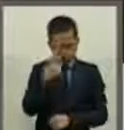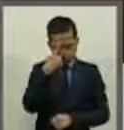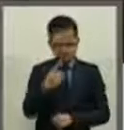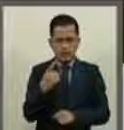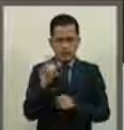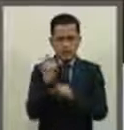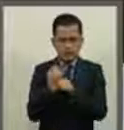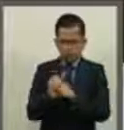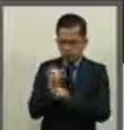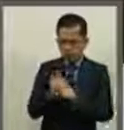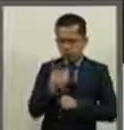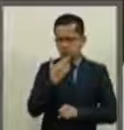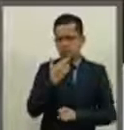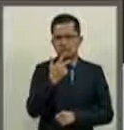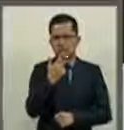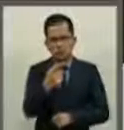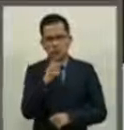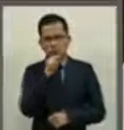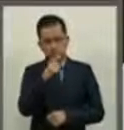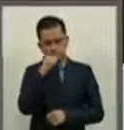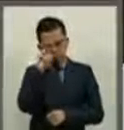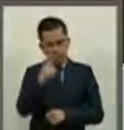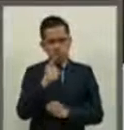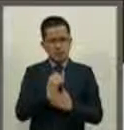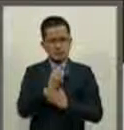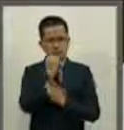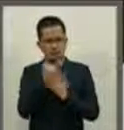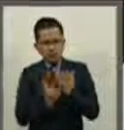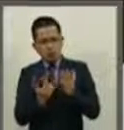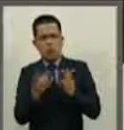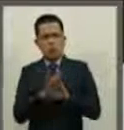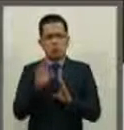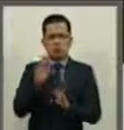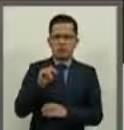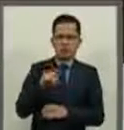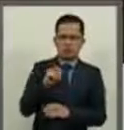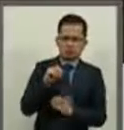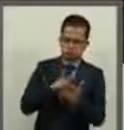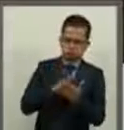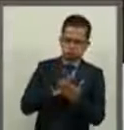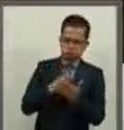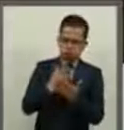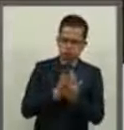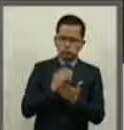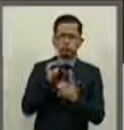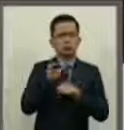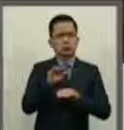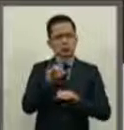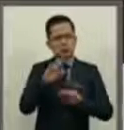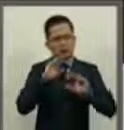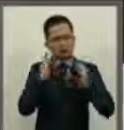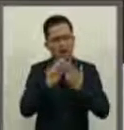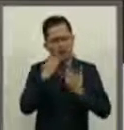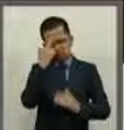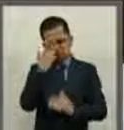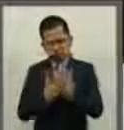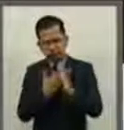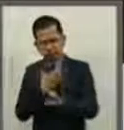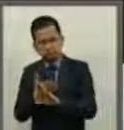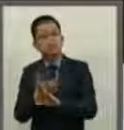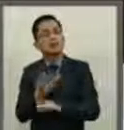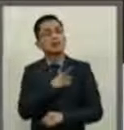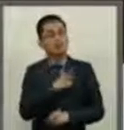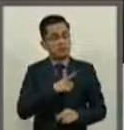sistemas de información, los reportes y registros de datos en materia criminal y desarrollar las políticas, normas